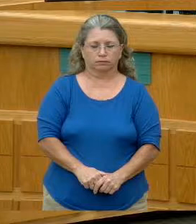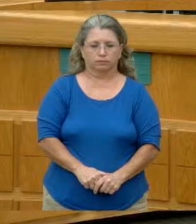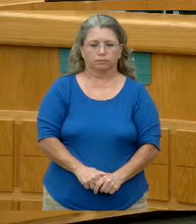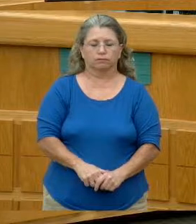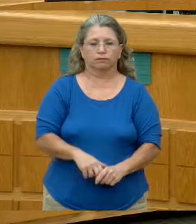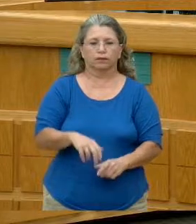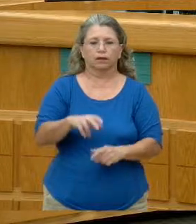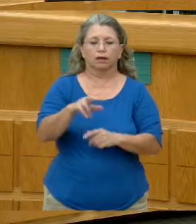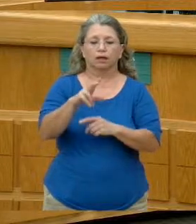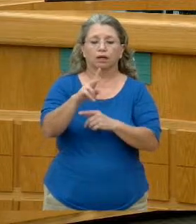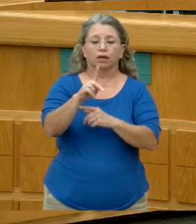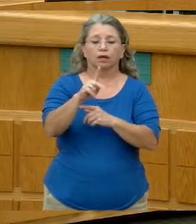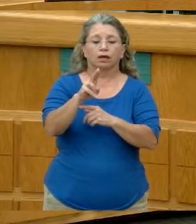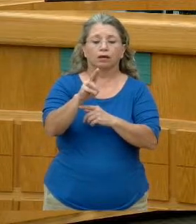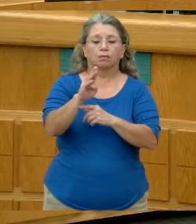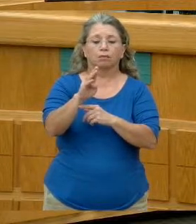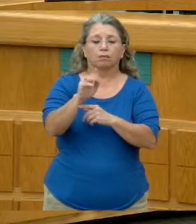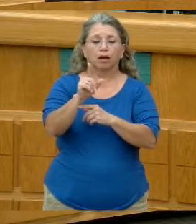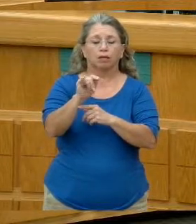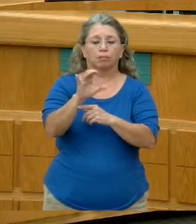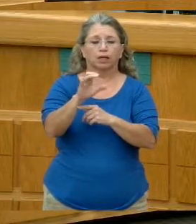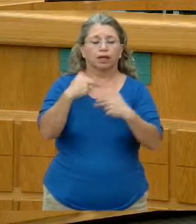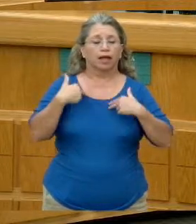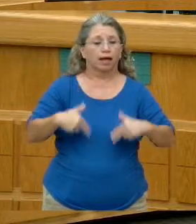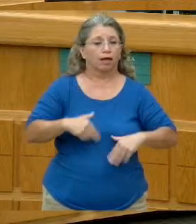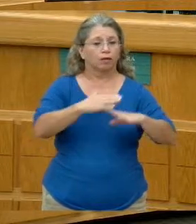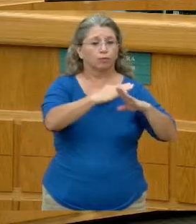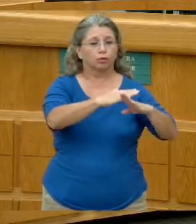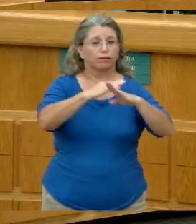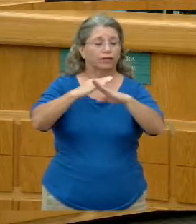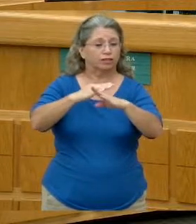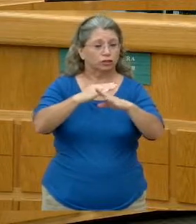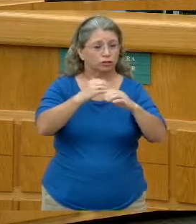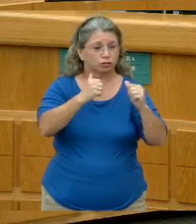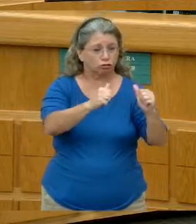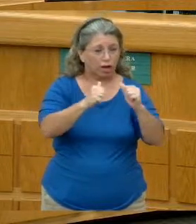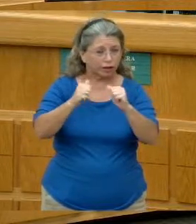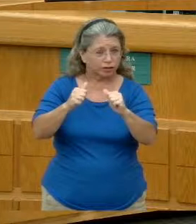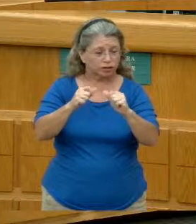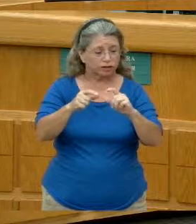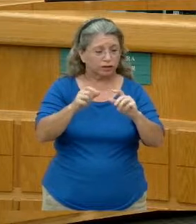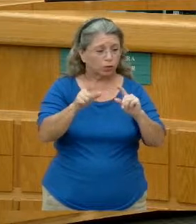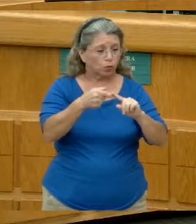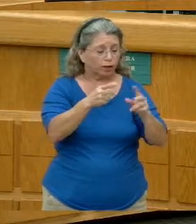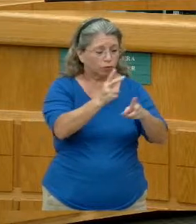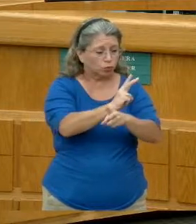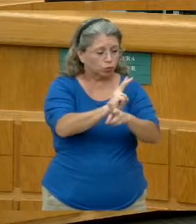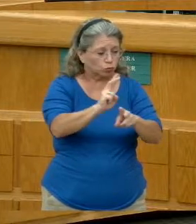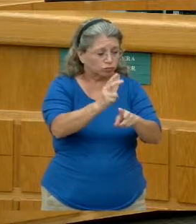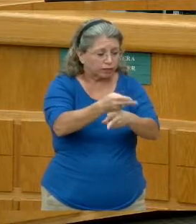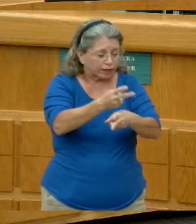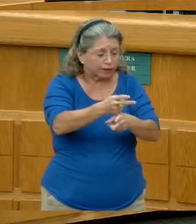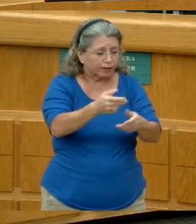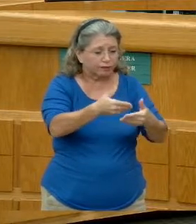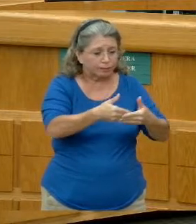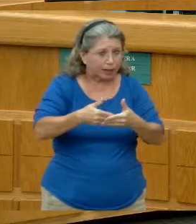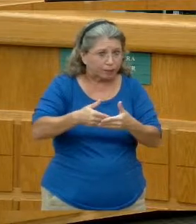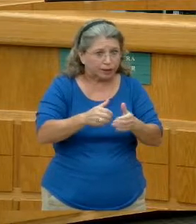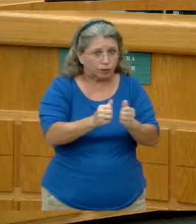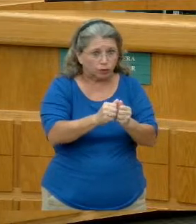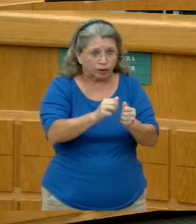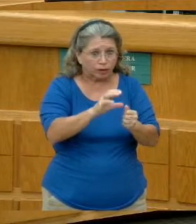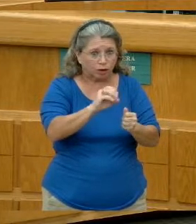Public health prevention strategies when you are dealing with an infant that's COVID-19 positive. Physically distance yourself